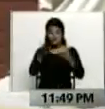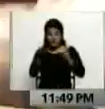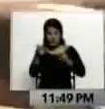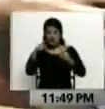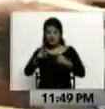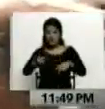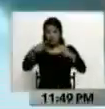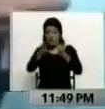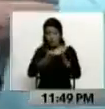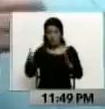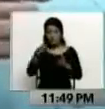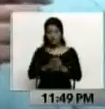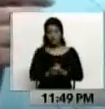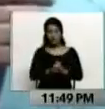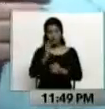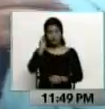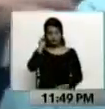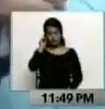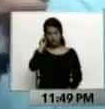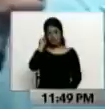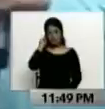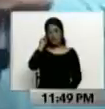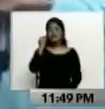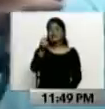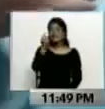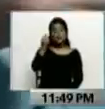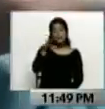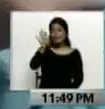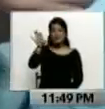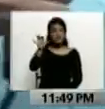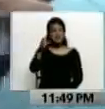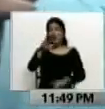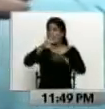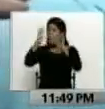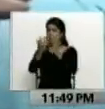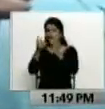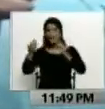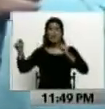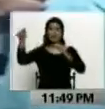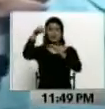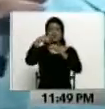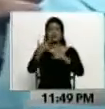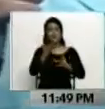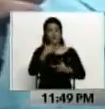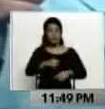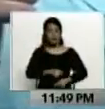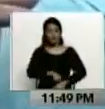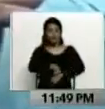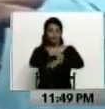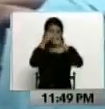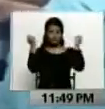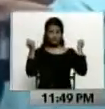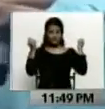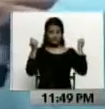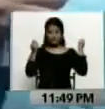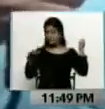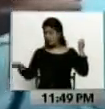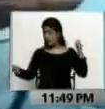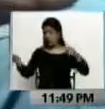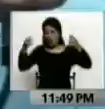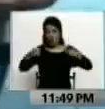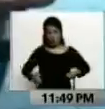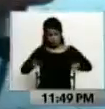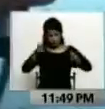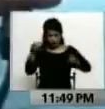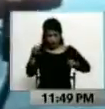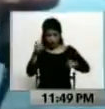abrir un nuevo ciclo Esa es mi ningún país del mundo ningún país del mundo este se quita una camisa sin saber cuál es